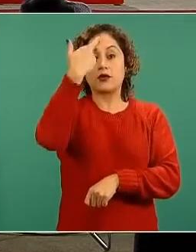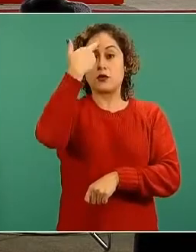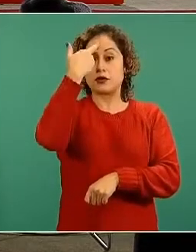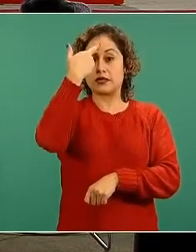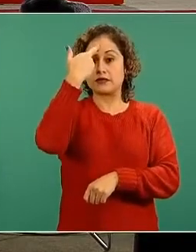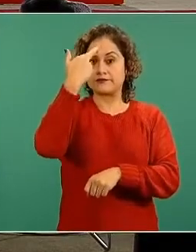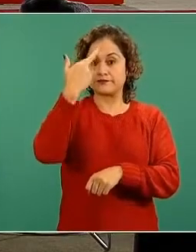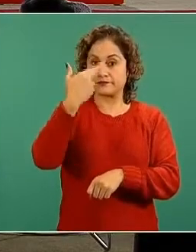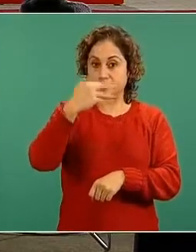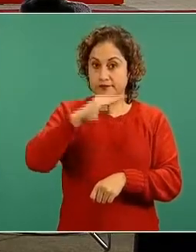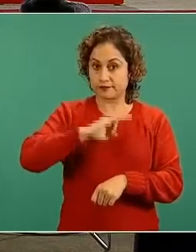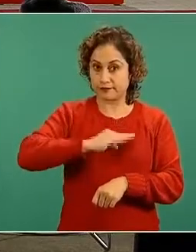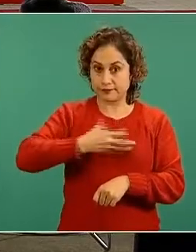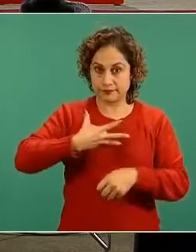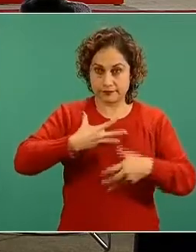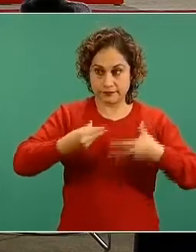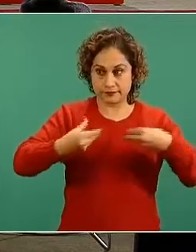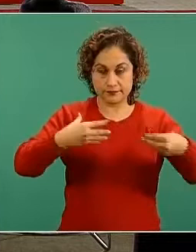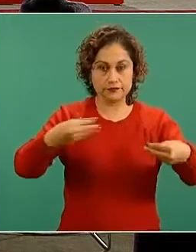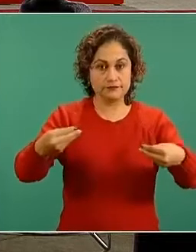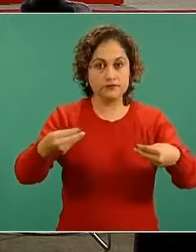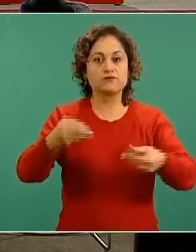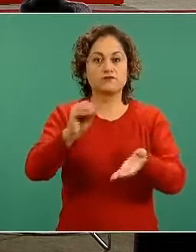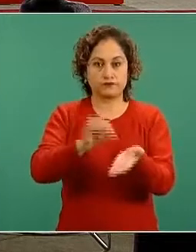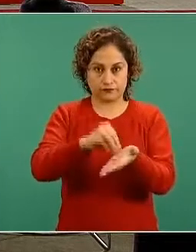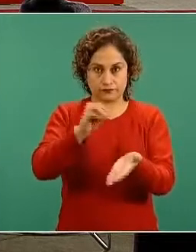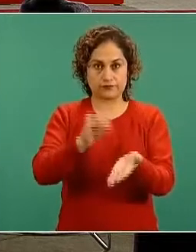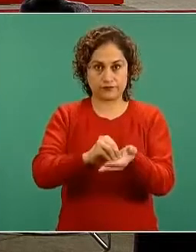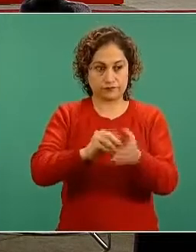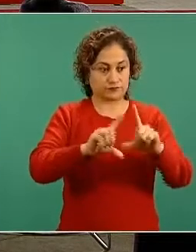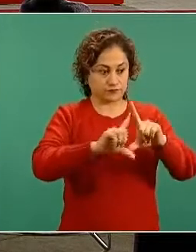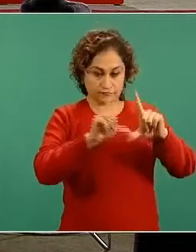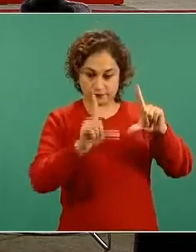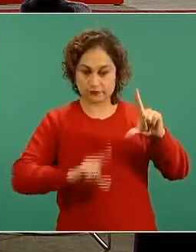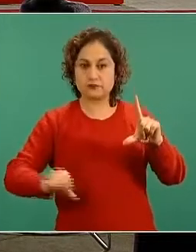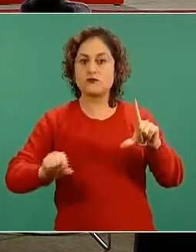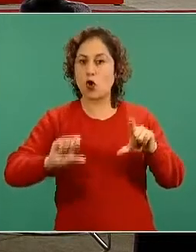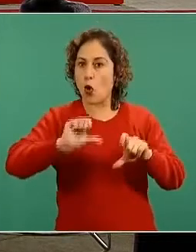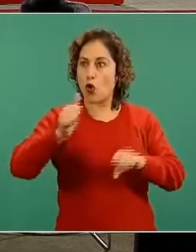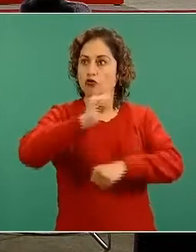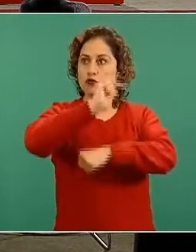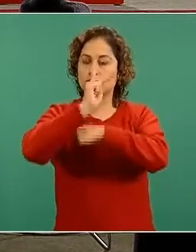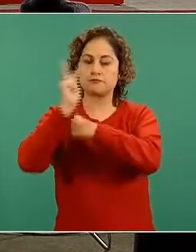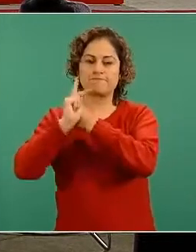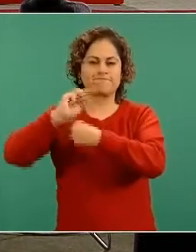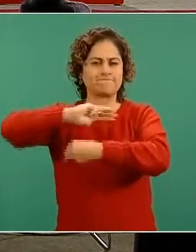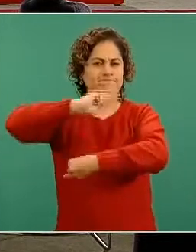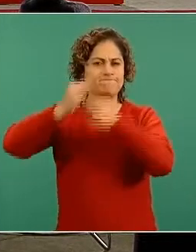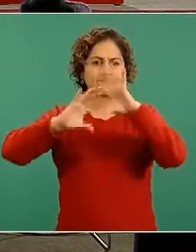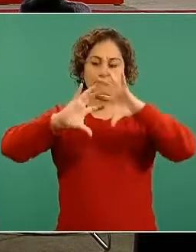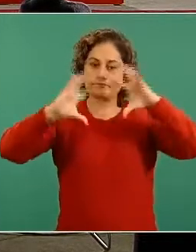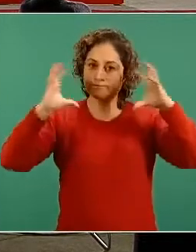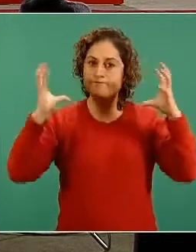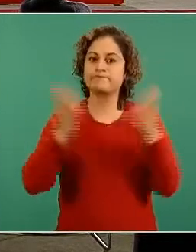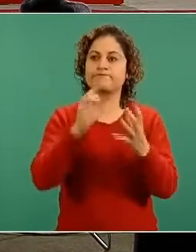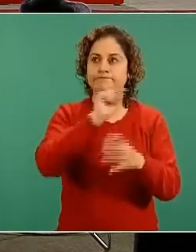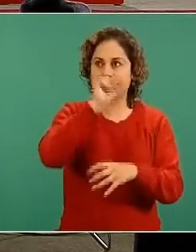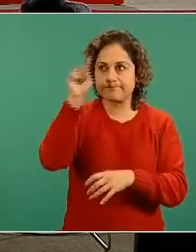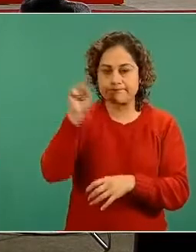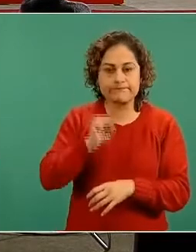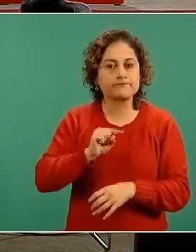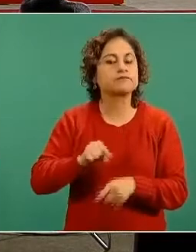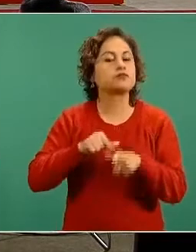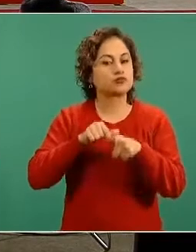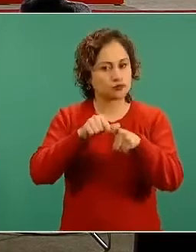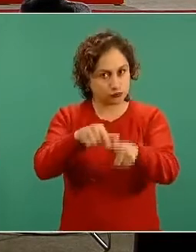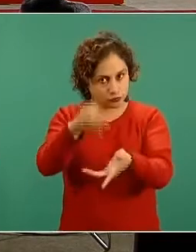activa en México y en todo el mundo, es muy importante no asumir